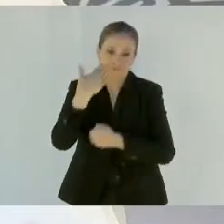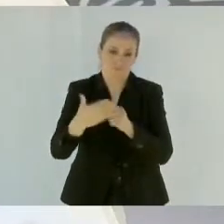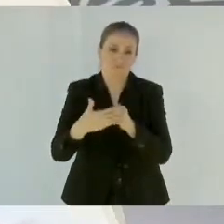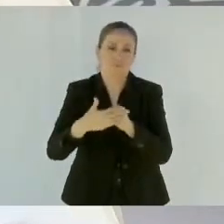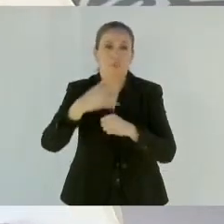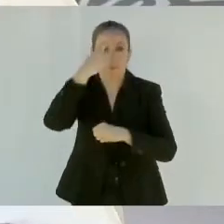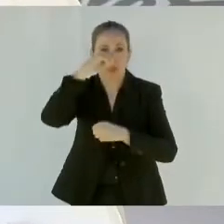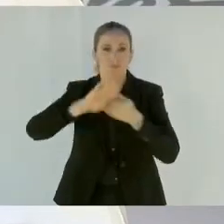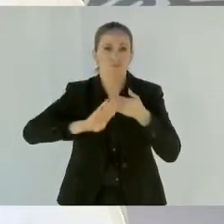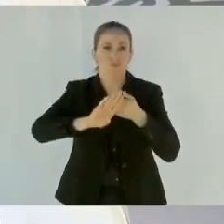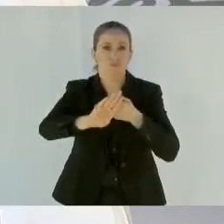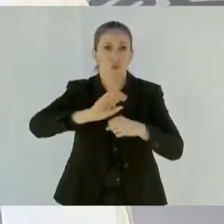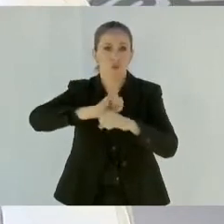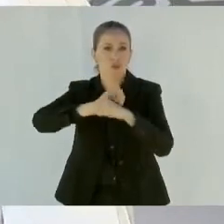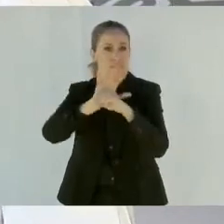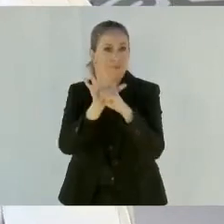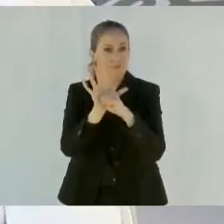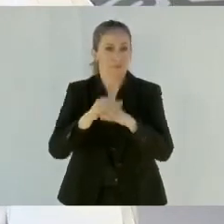También